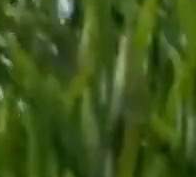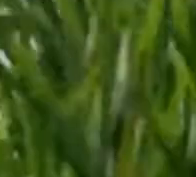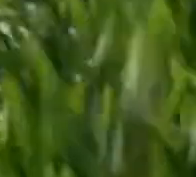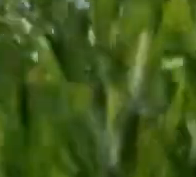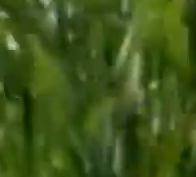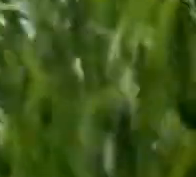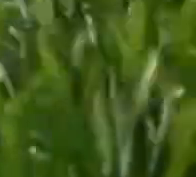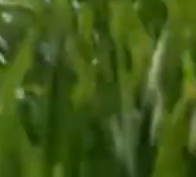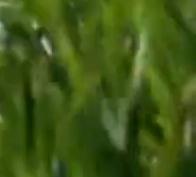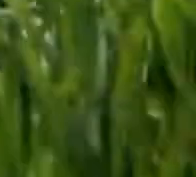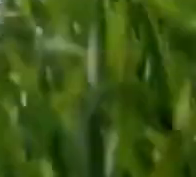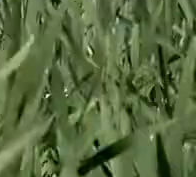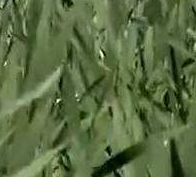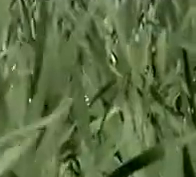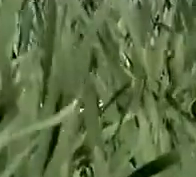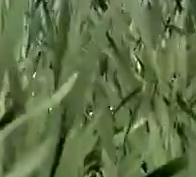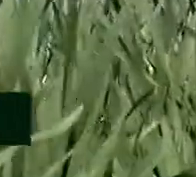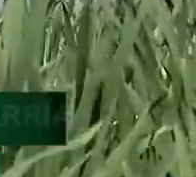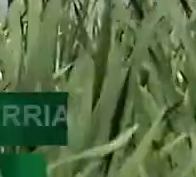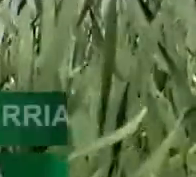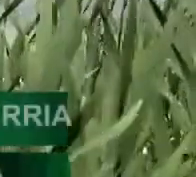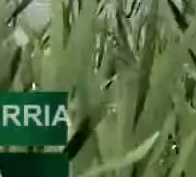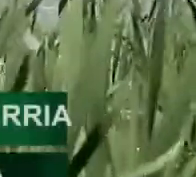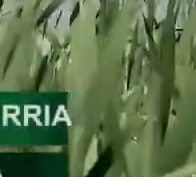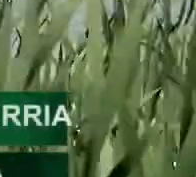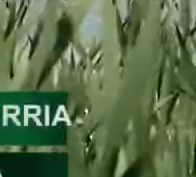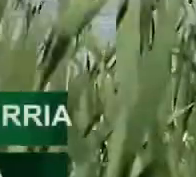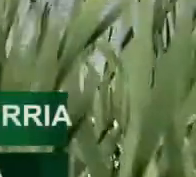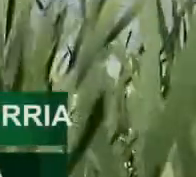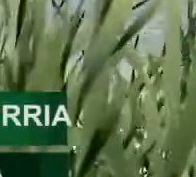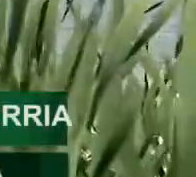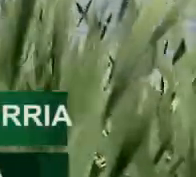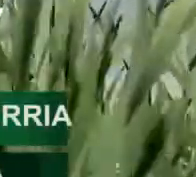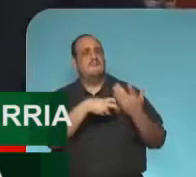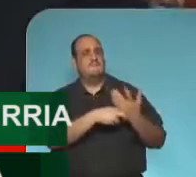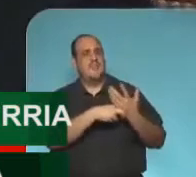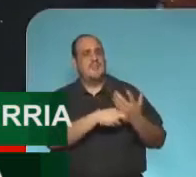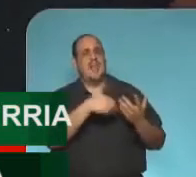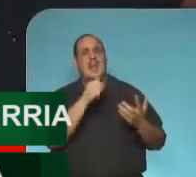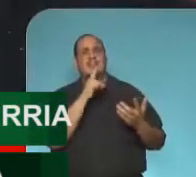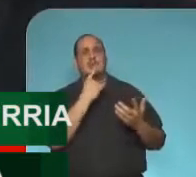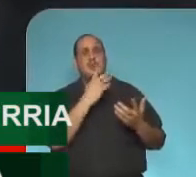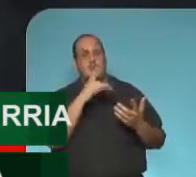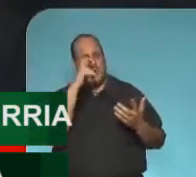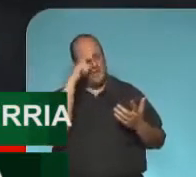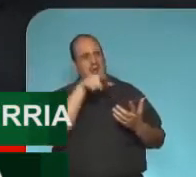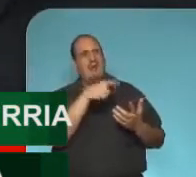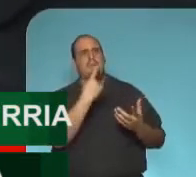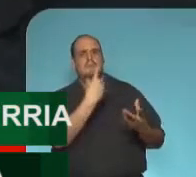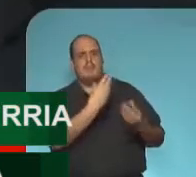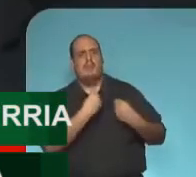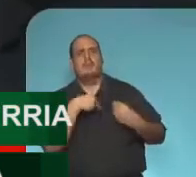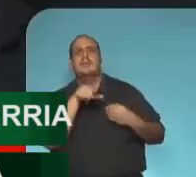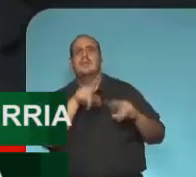bonaerense, y por presión en ese momento del ministro de Justicia de la Nación, que era Julio Alac, se